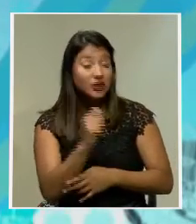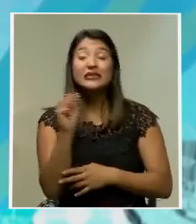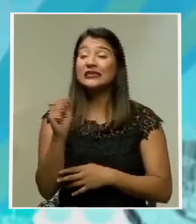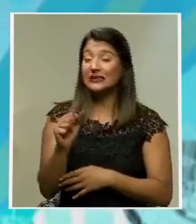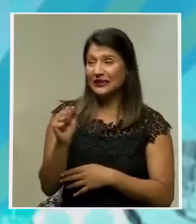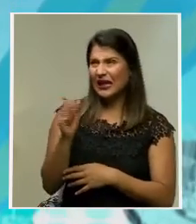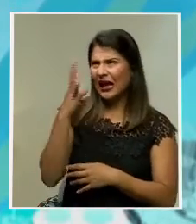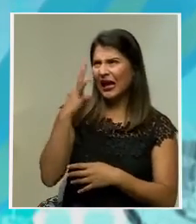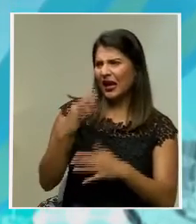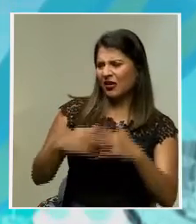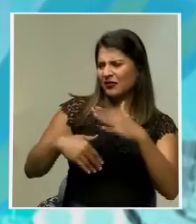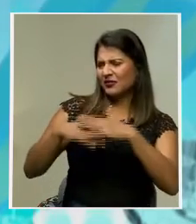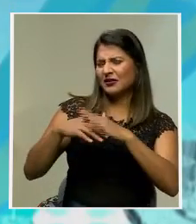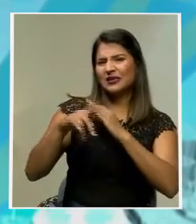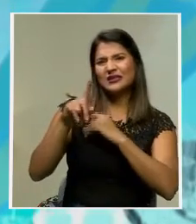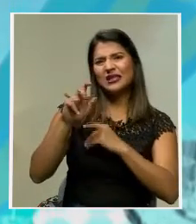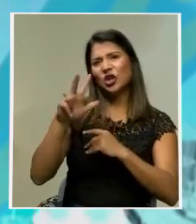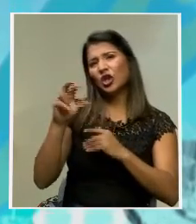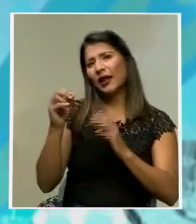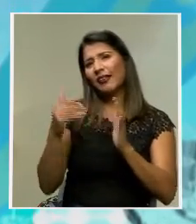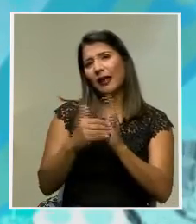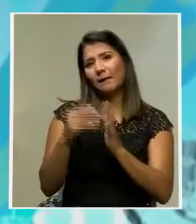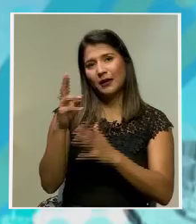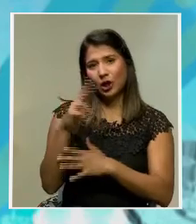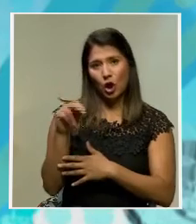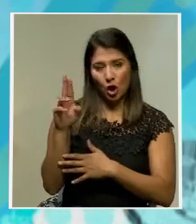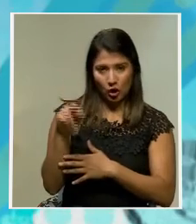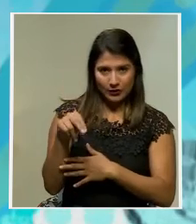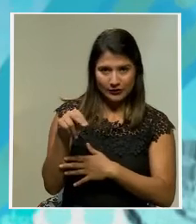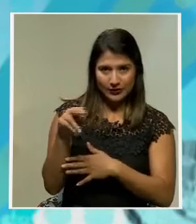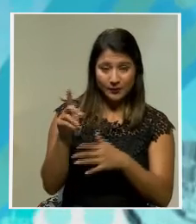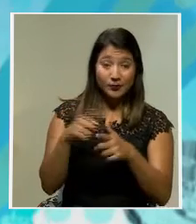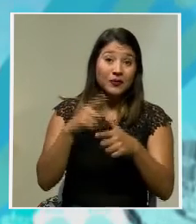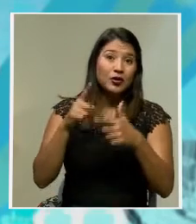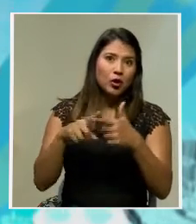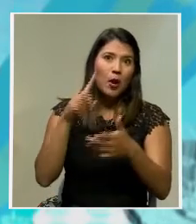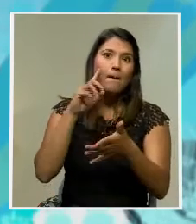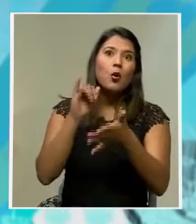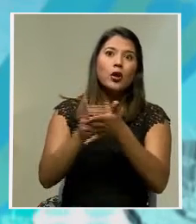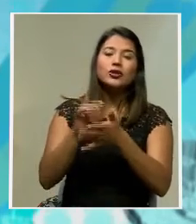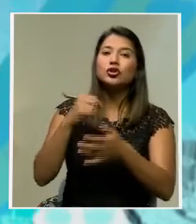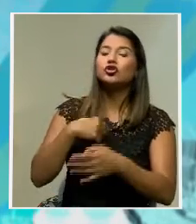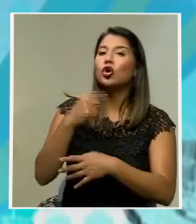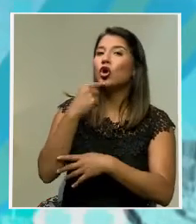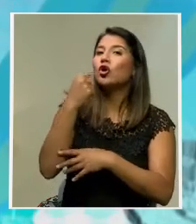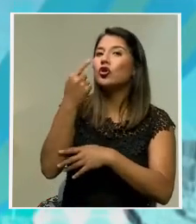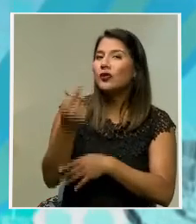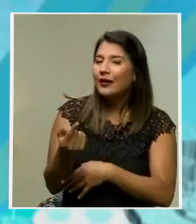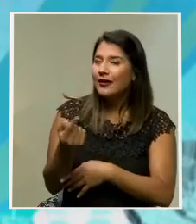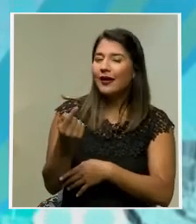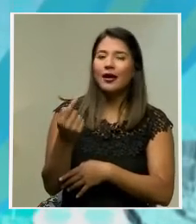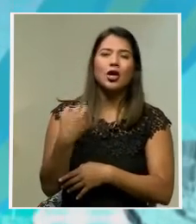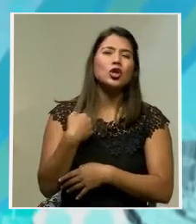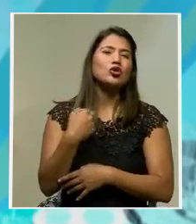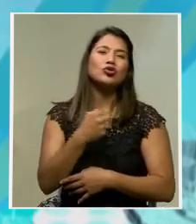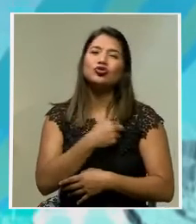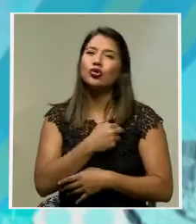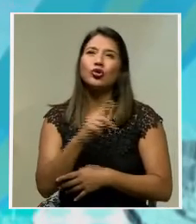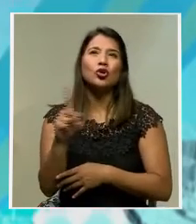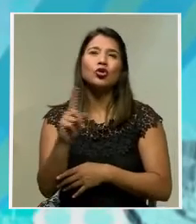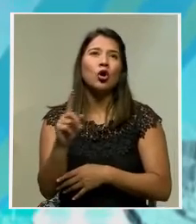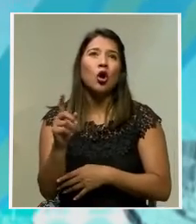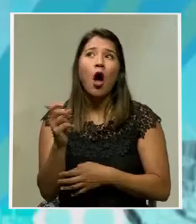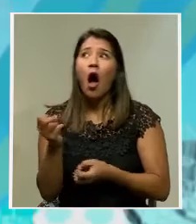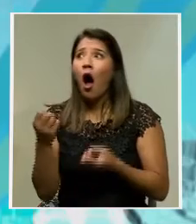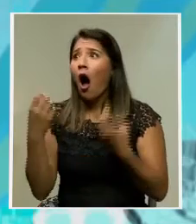que llegaban como a los 130.000 colones. Entonces, por eso decía al inicio, tal vez no nos dejemos llevar cuando escuchamos el